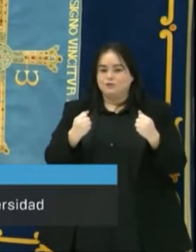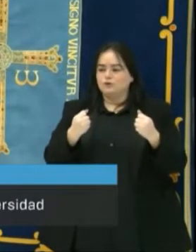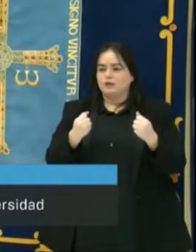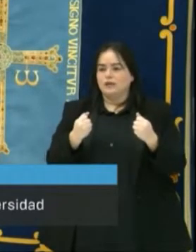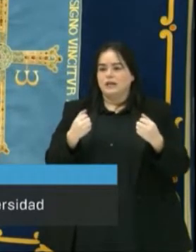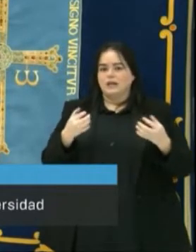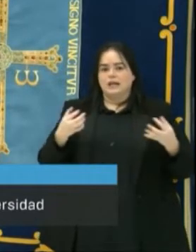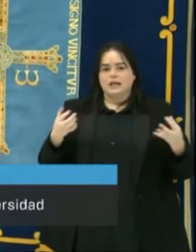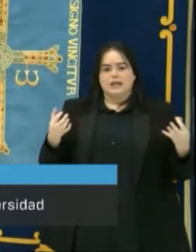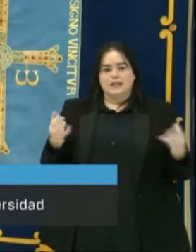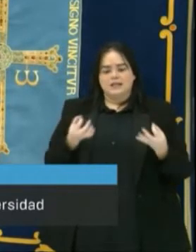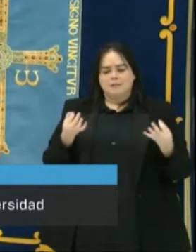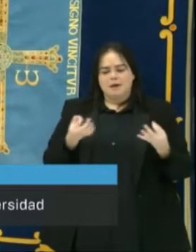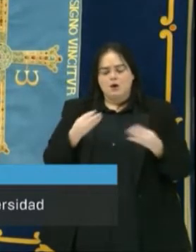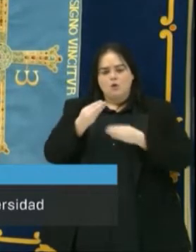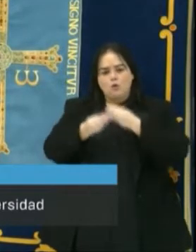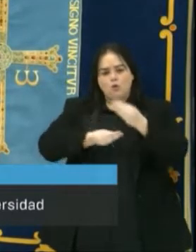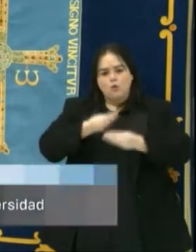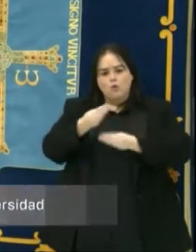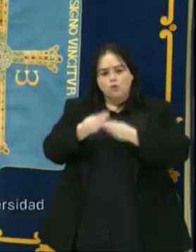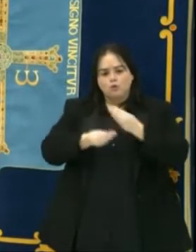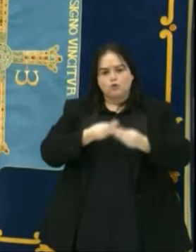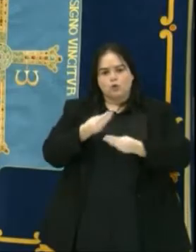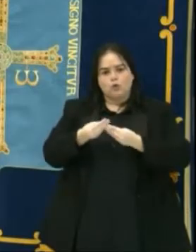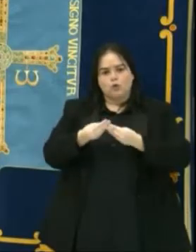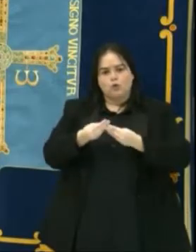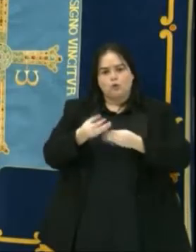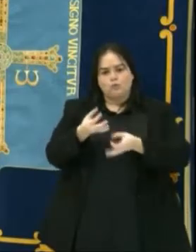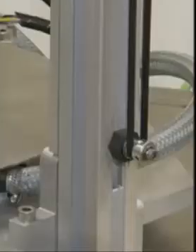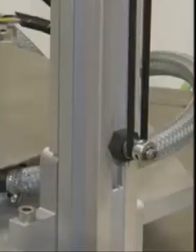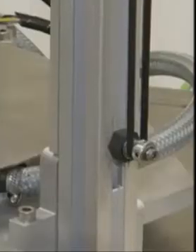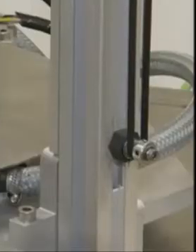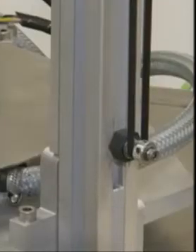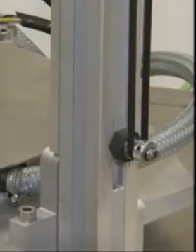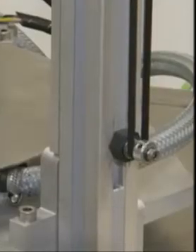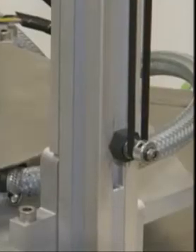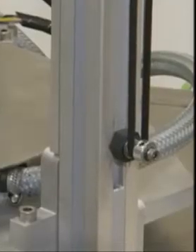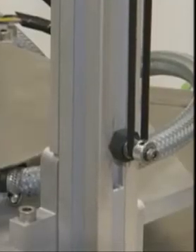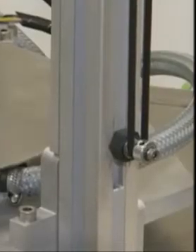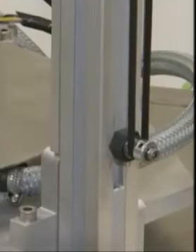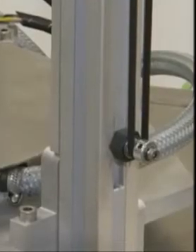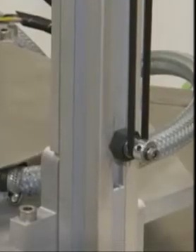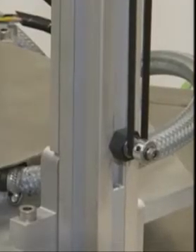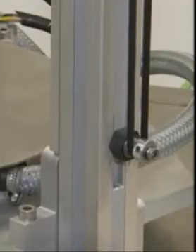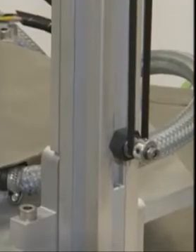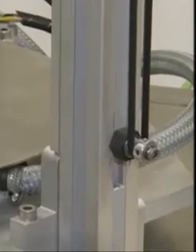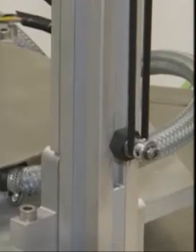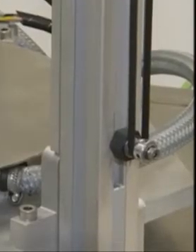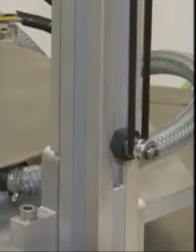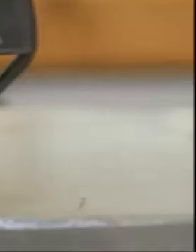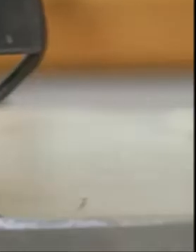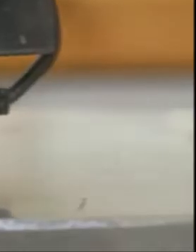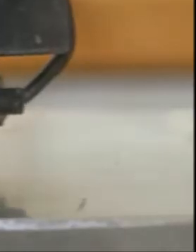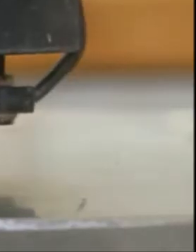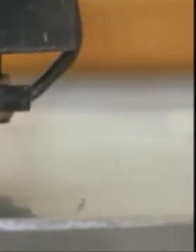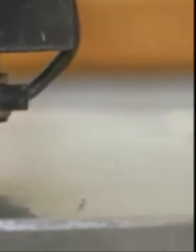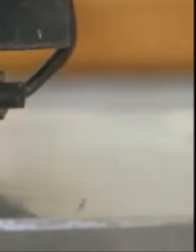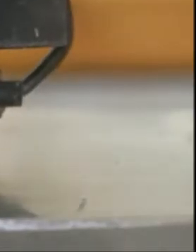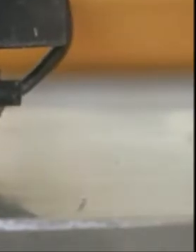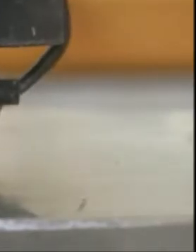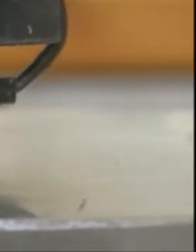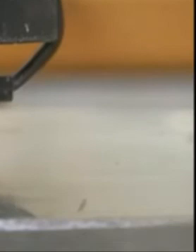puedan usarse en clínica. ¿Vale? Tenemos que estar muy seguros. Con los certificados tramitados podrá comenzar su